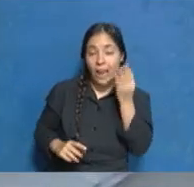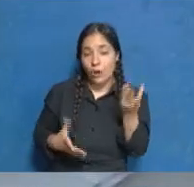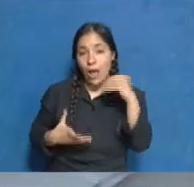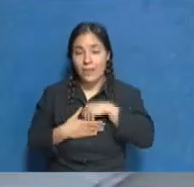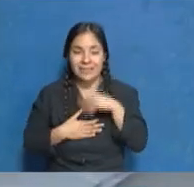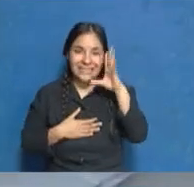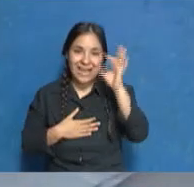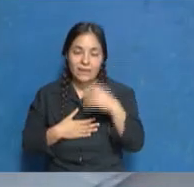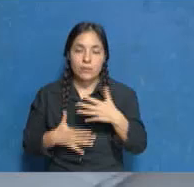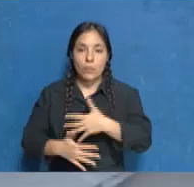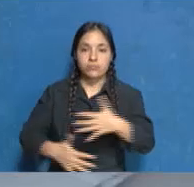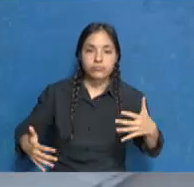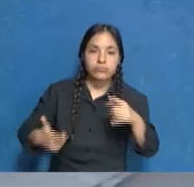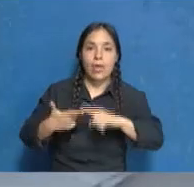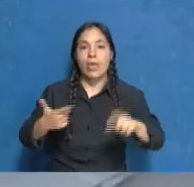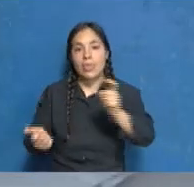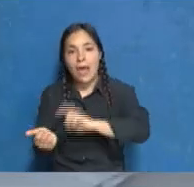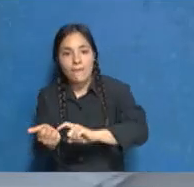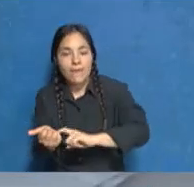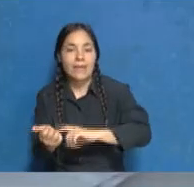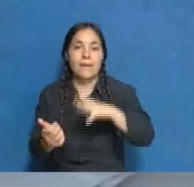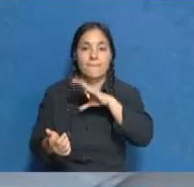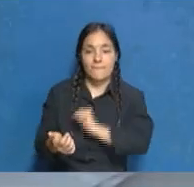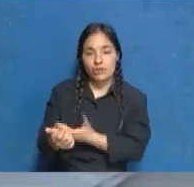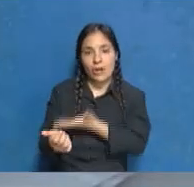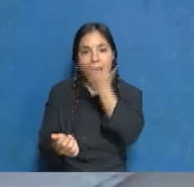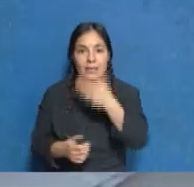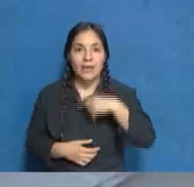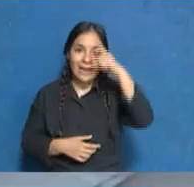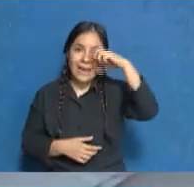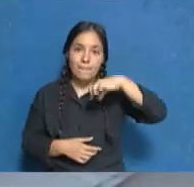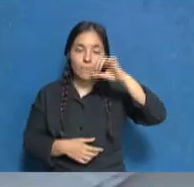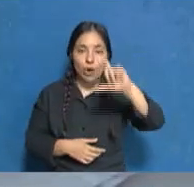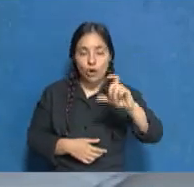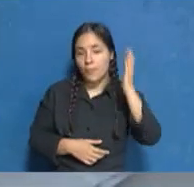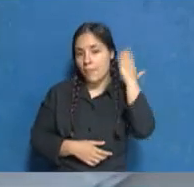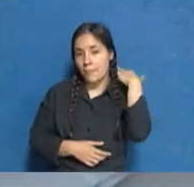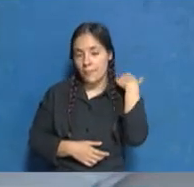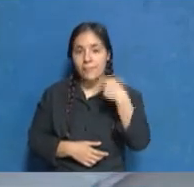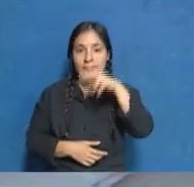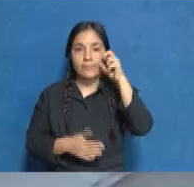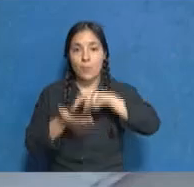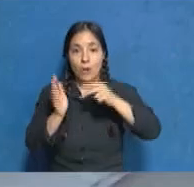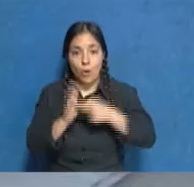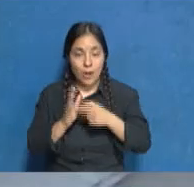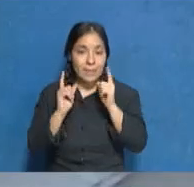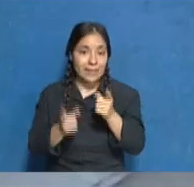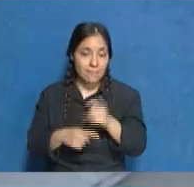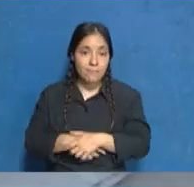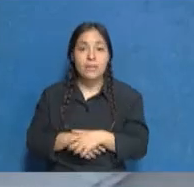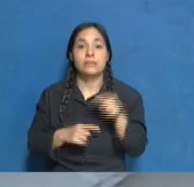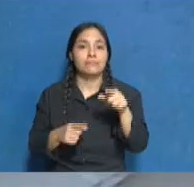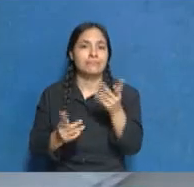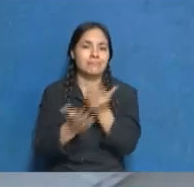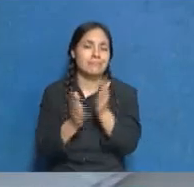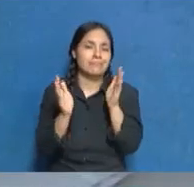lo sabemos, obesidad, diabetes, hipertensión, EPOC o personas que tengan síndrome respiratorio obstructivo,